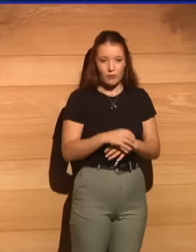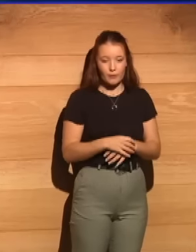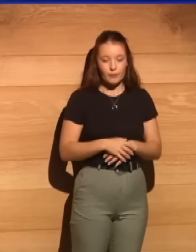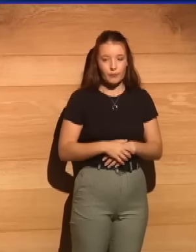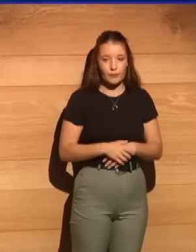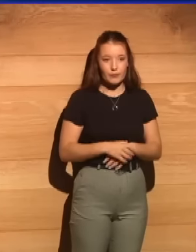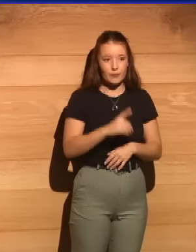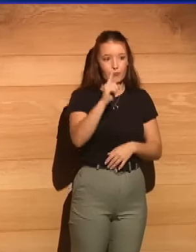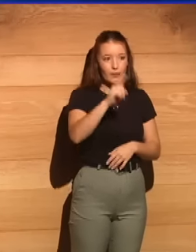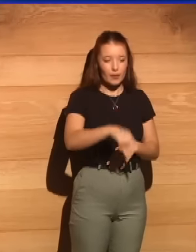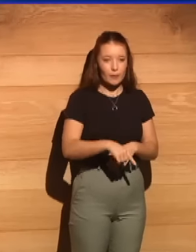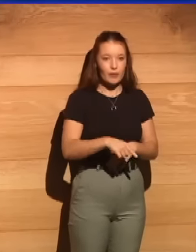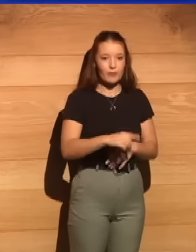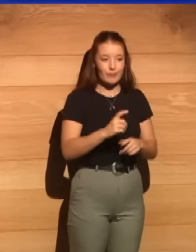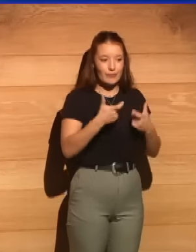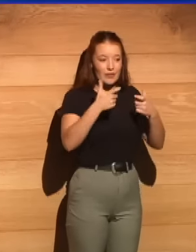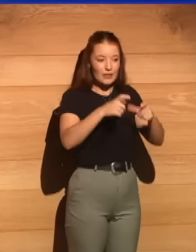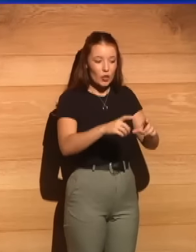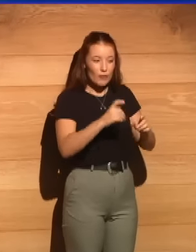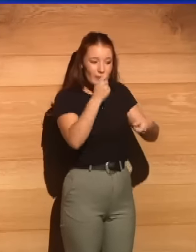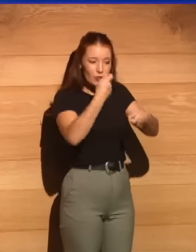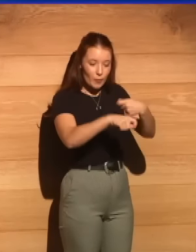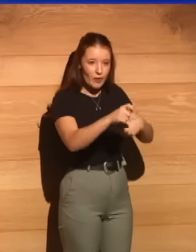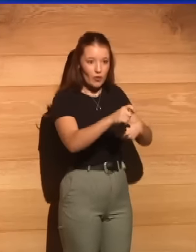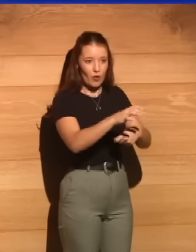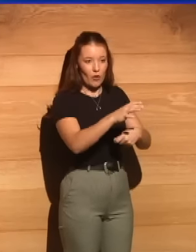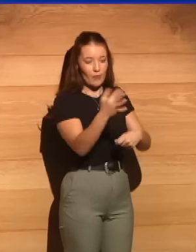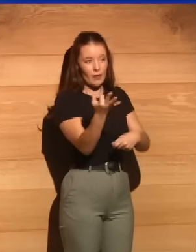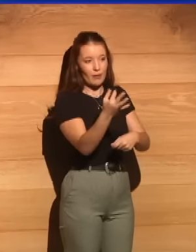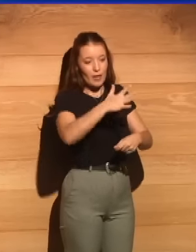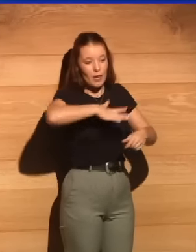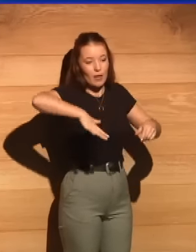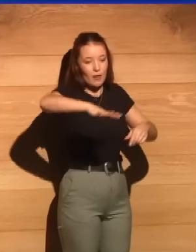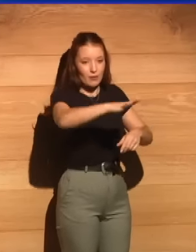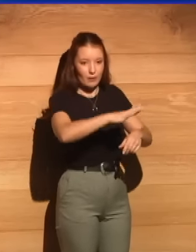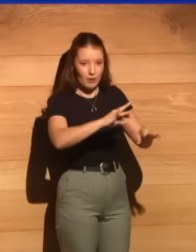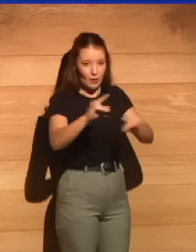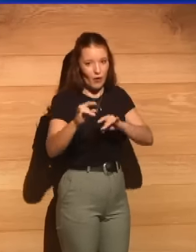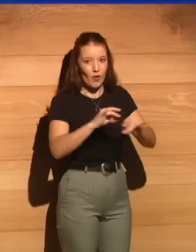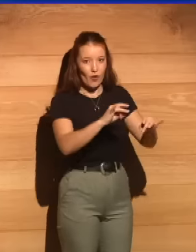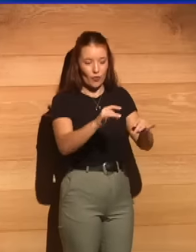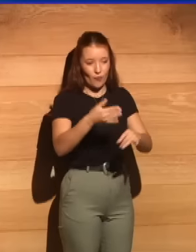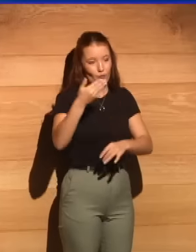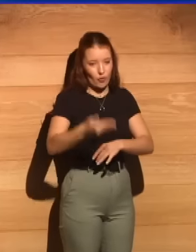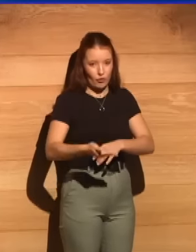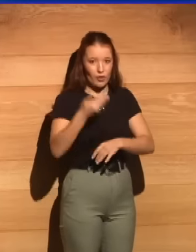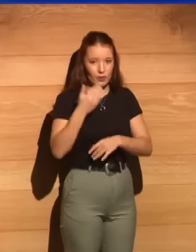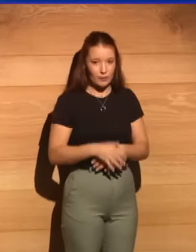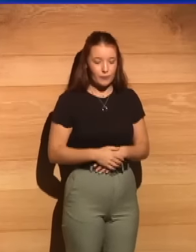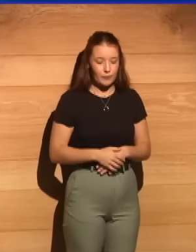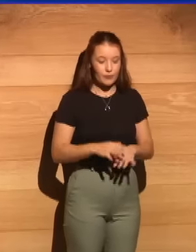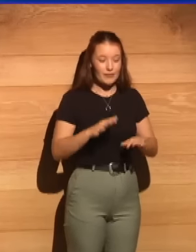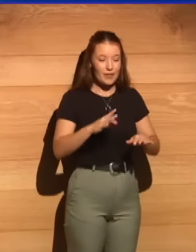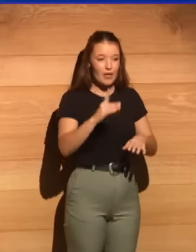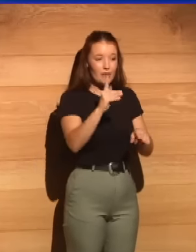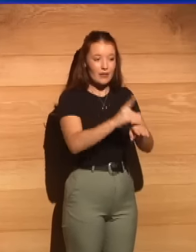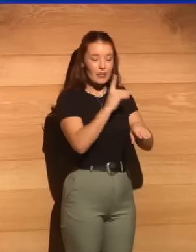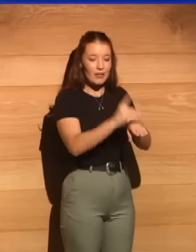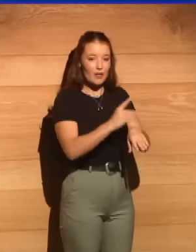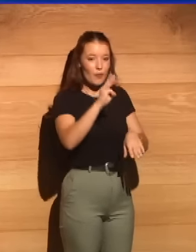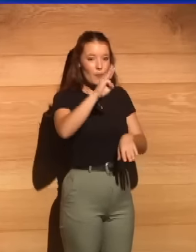cámaras de comercio. O sea, tenemos de llegar al territorio para poder llegar a la digitalización. Luego, ¿qué consiste la digitalización de la pyme? Y